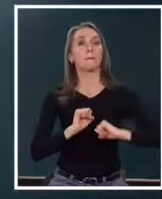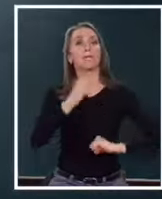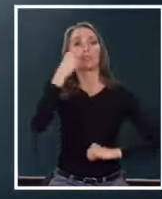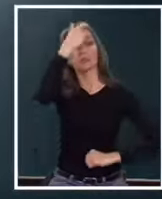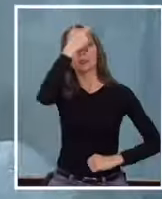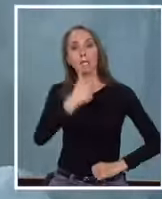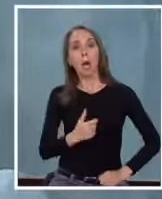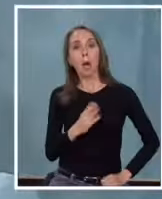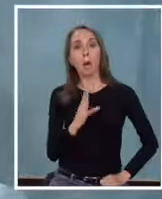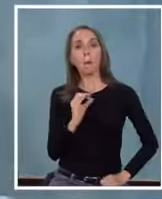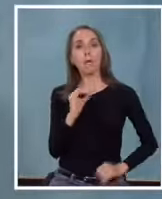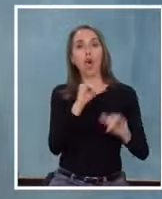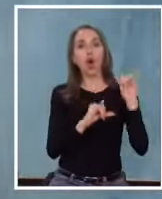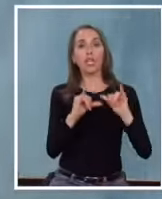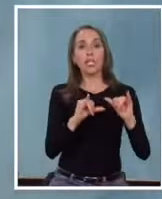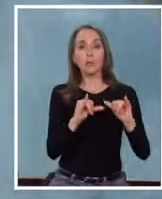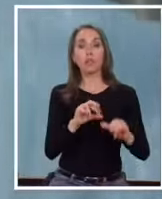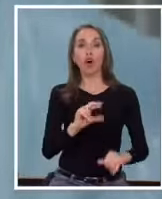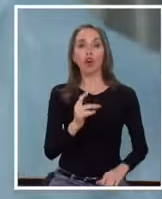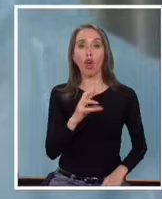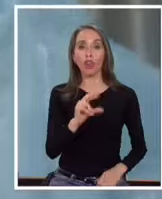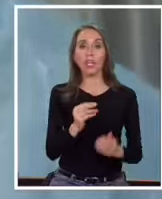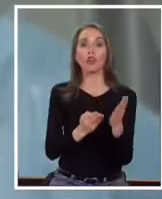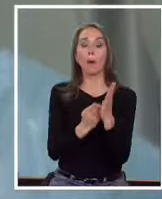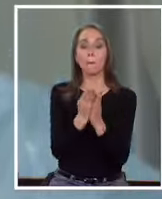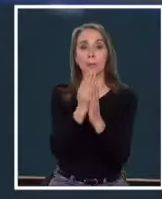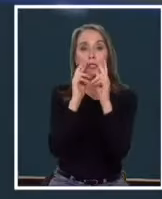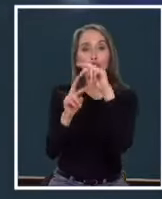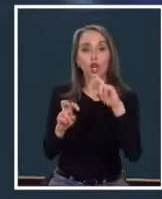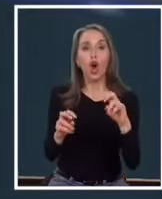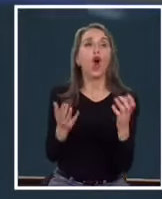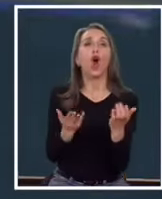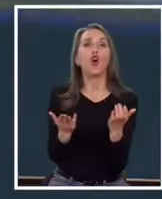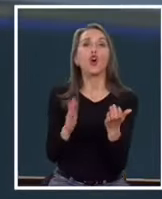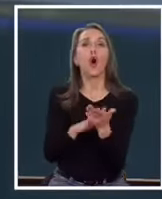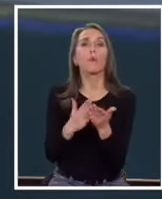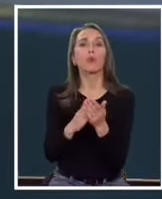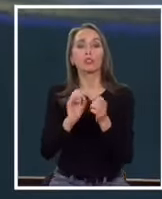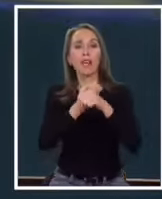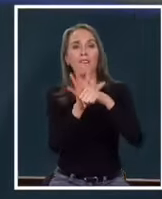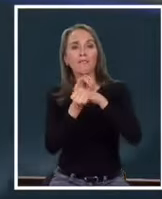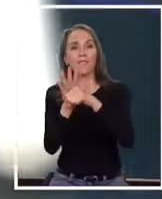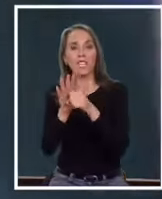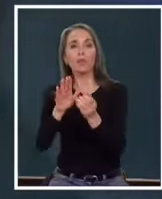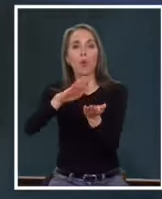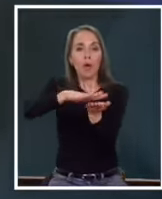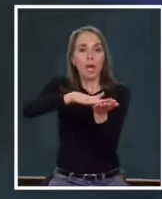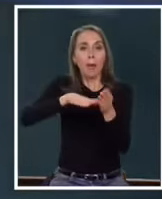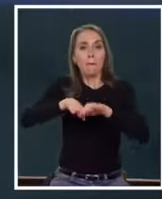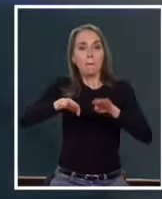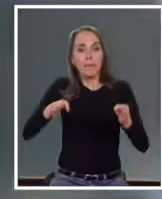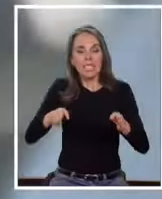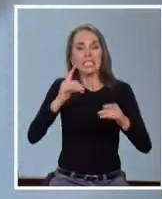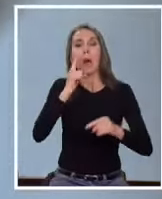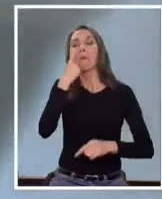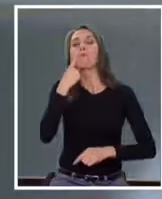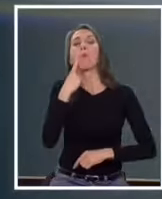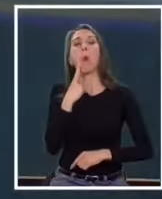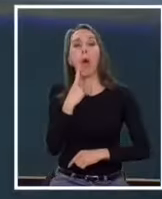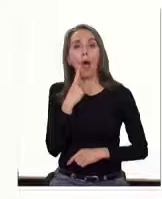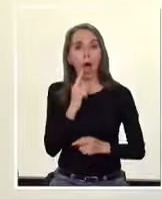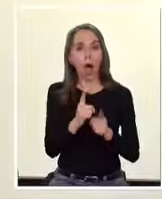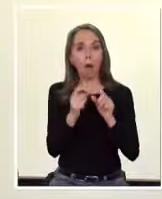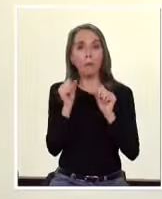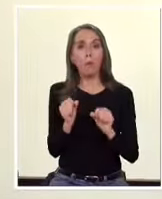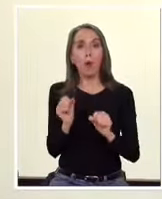bioquímico chileno Rodrigo Yang, había comenzado para hacer un análisis de cómo se comportaba el virus en distintas superficies, pero derivó en esta opción de